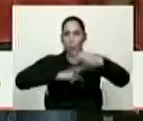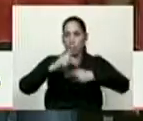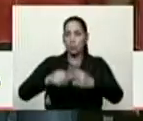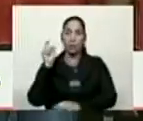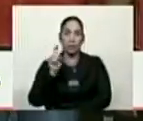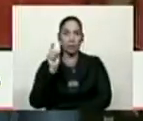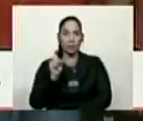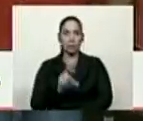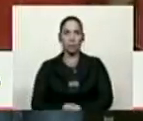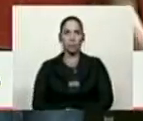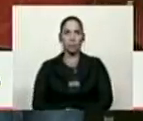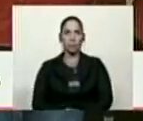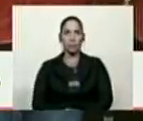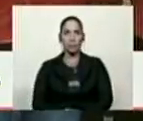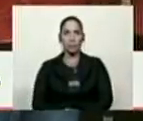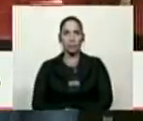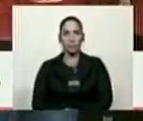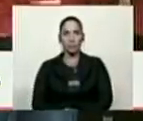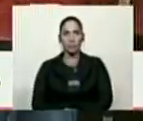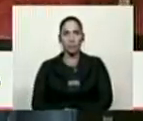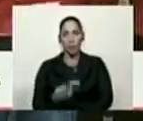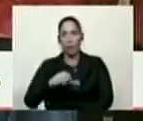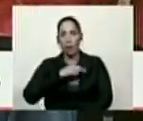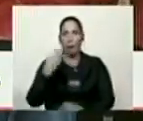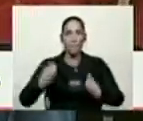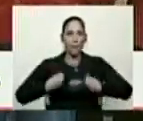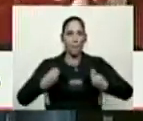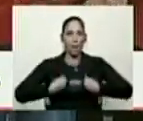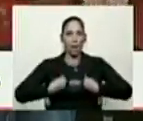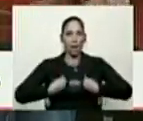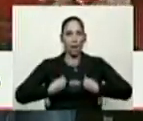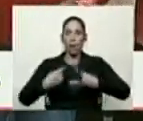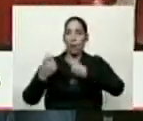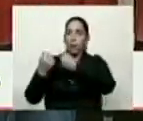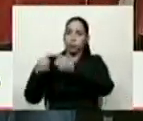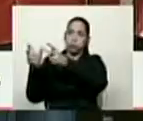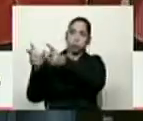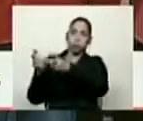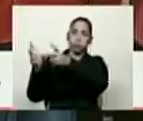necesitamos. Hemos vivido de la renta petrolera toda la vida.